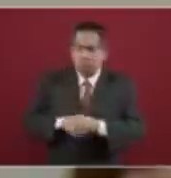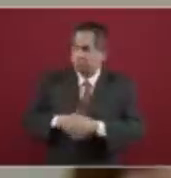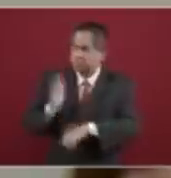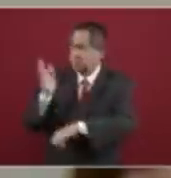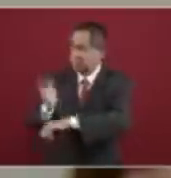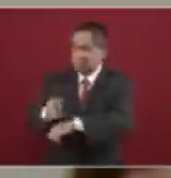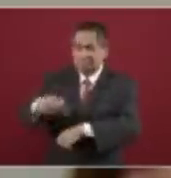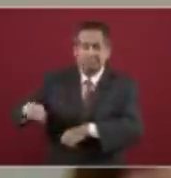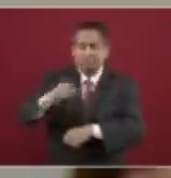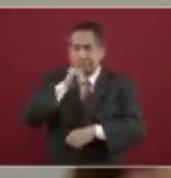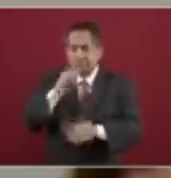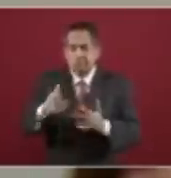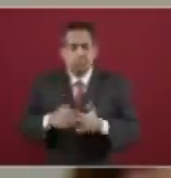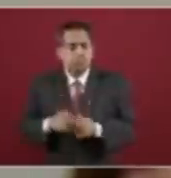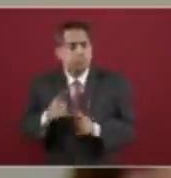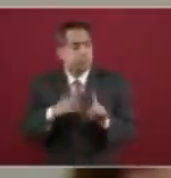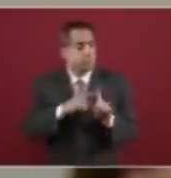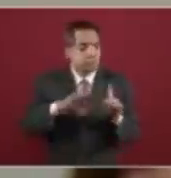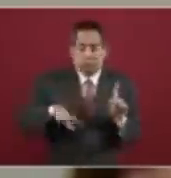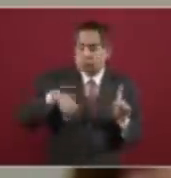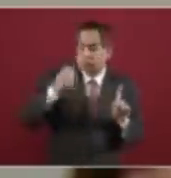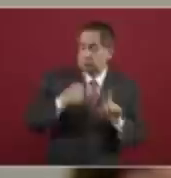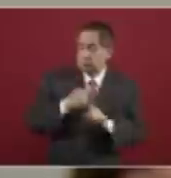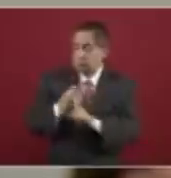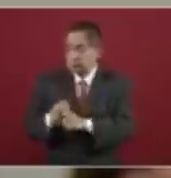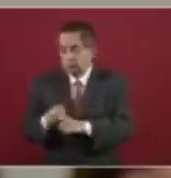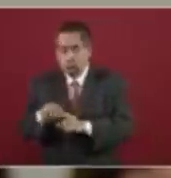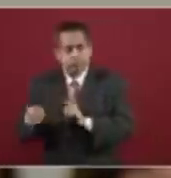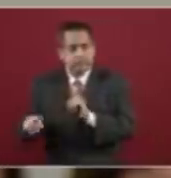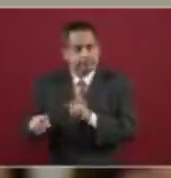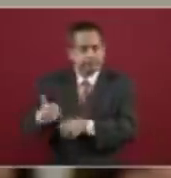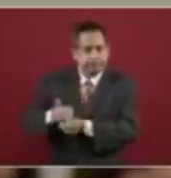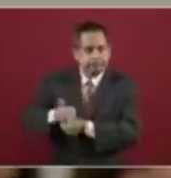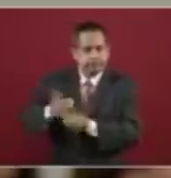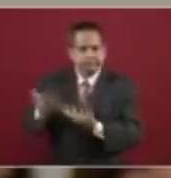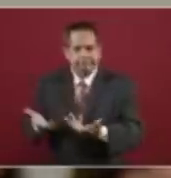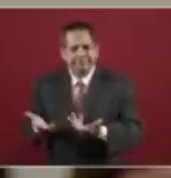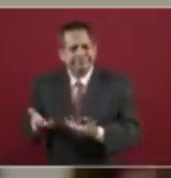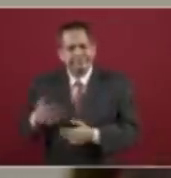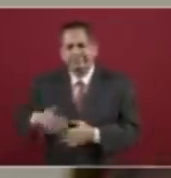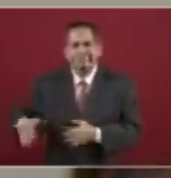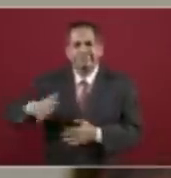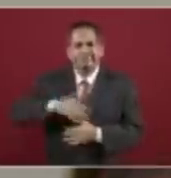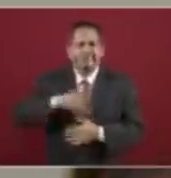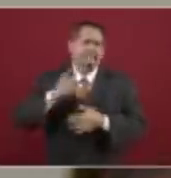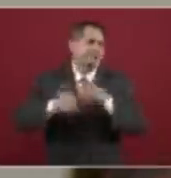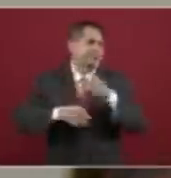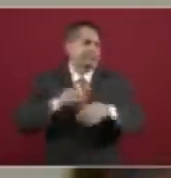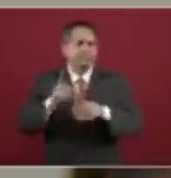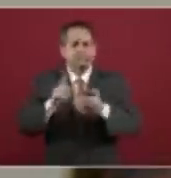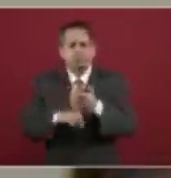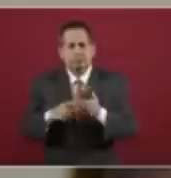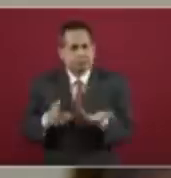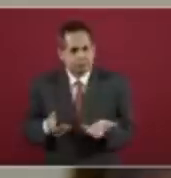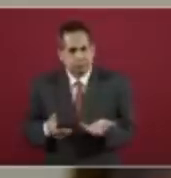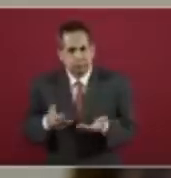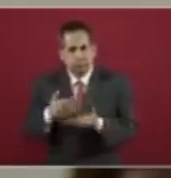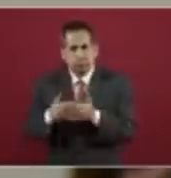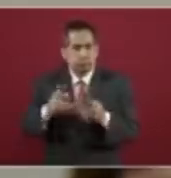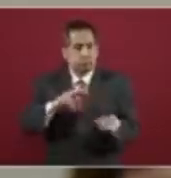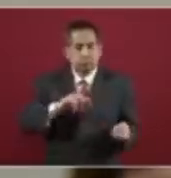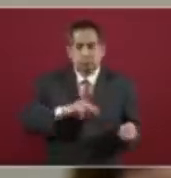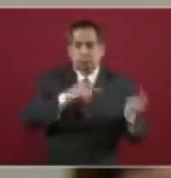que señalar a un abusador supone un riesgo para la víctima, muchas voces desestimaron las acusaciones anónimas y ahora hasta están